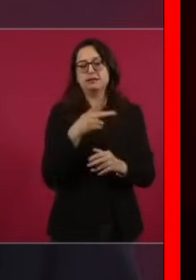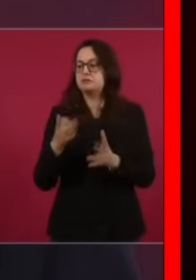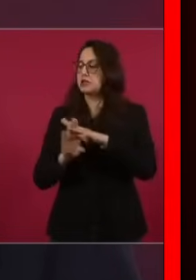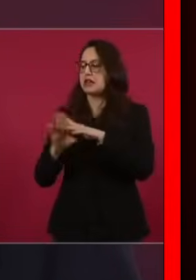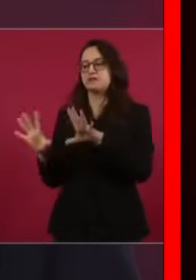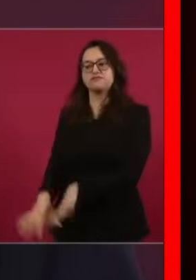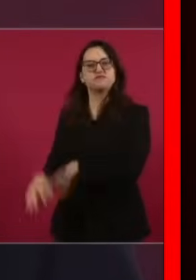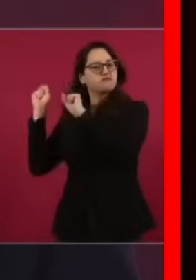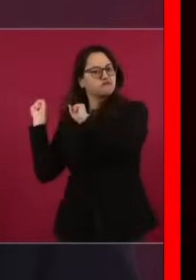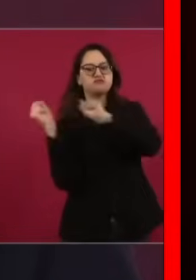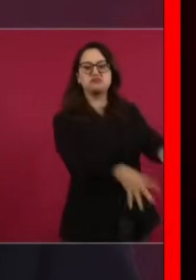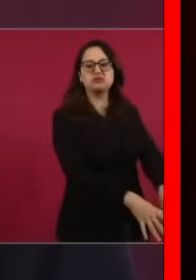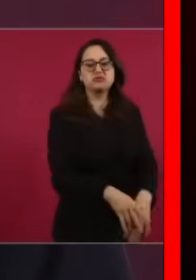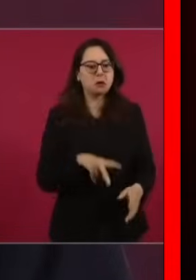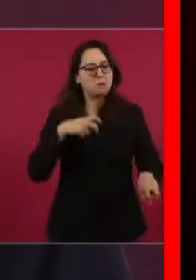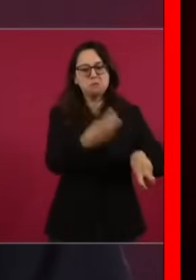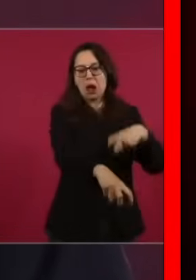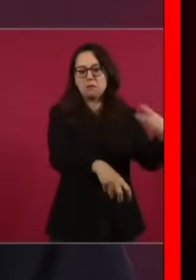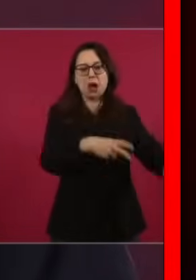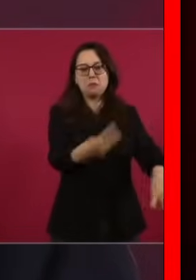Harry es un